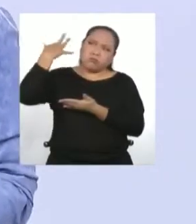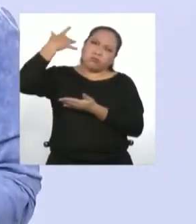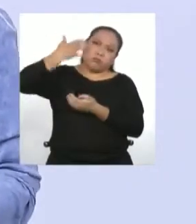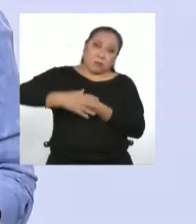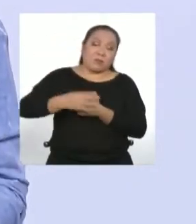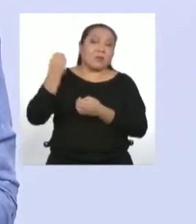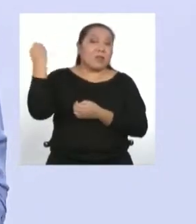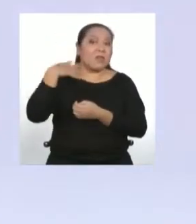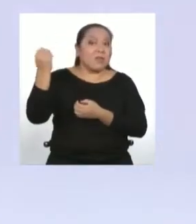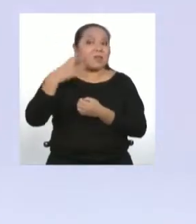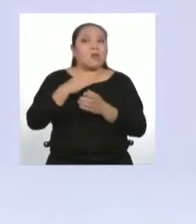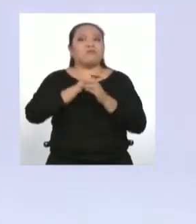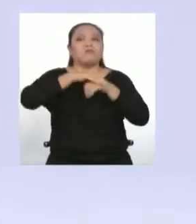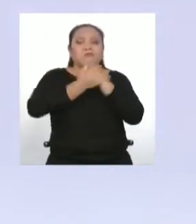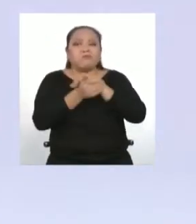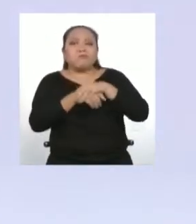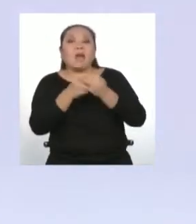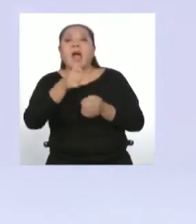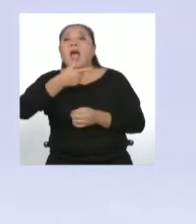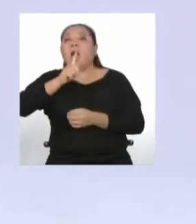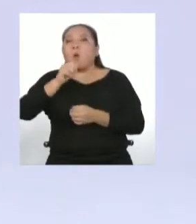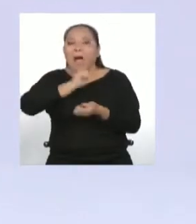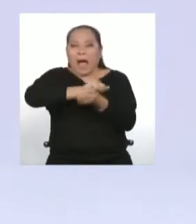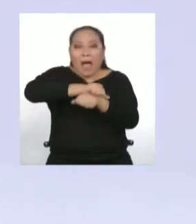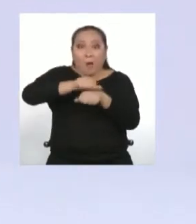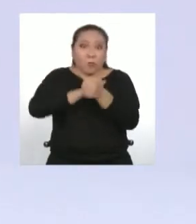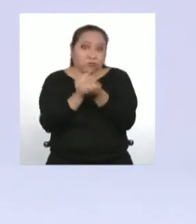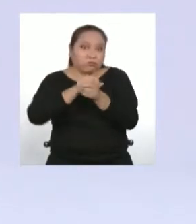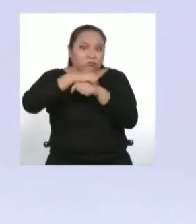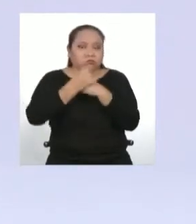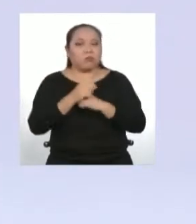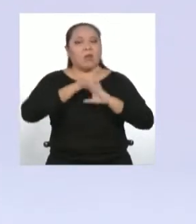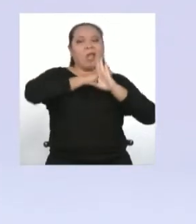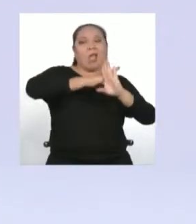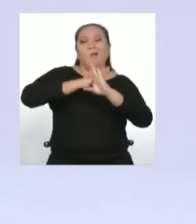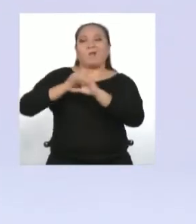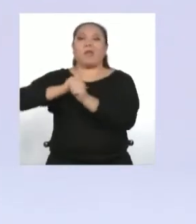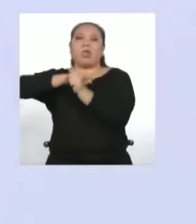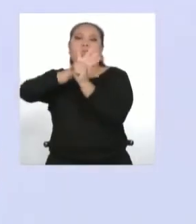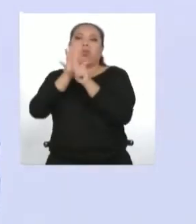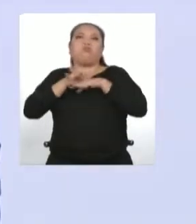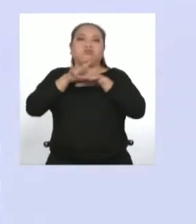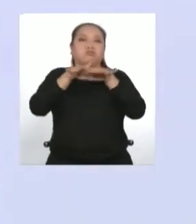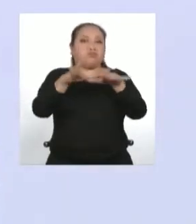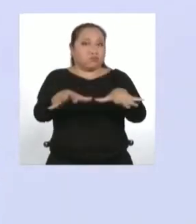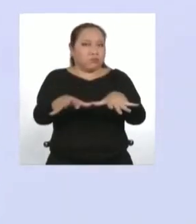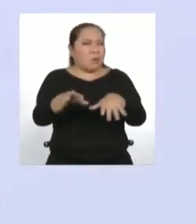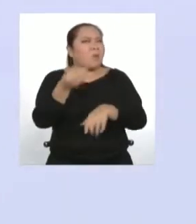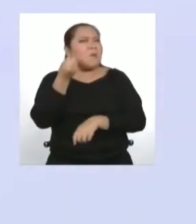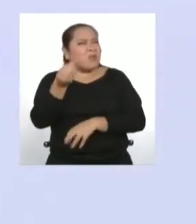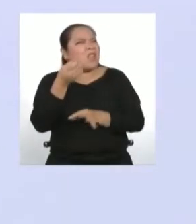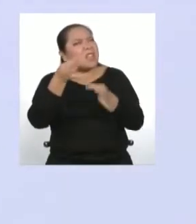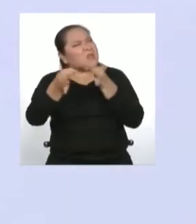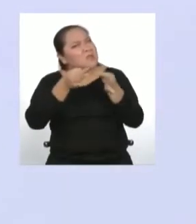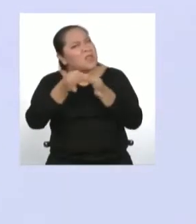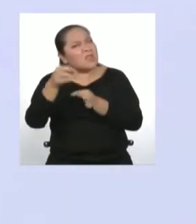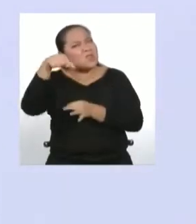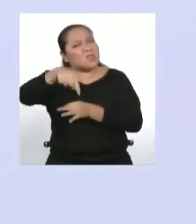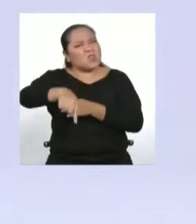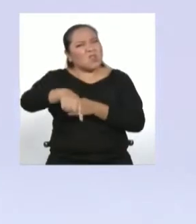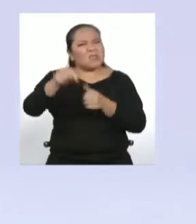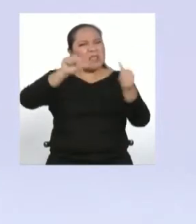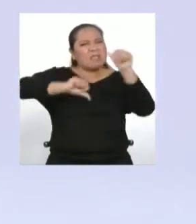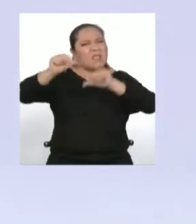manos con agua y con jabón. Se dice que es la medida eficaz para prevenir el contagio del COVID-19. Pero ¿qué explicación científica tiene esta